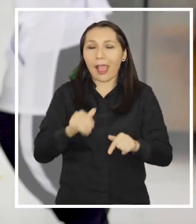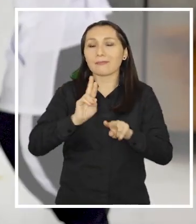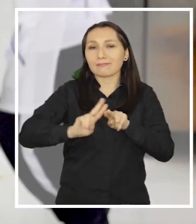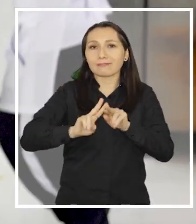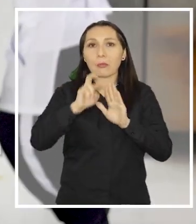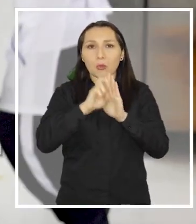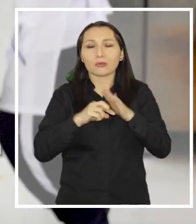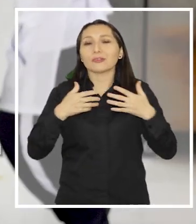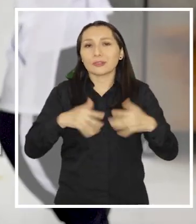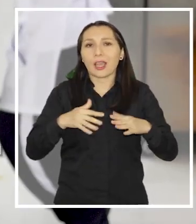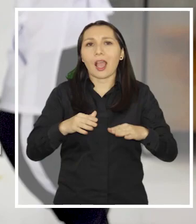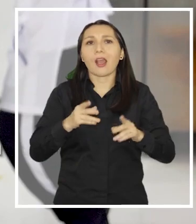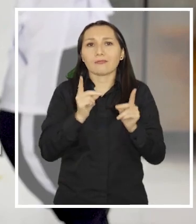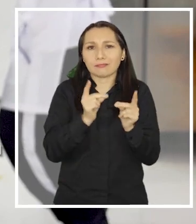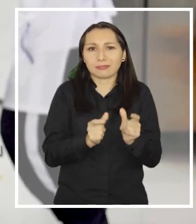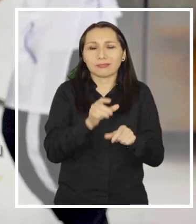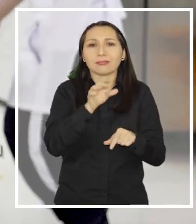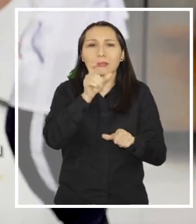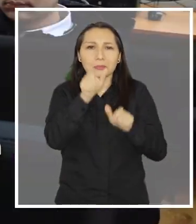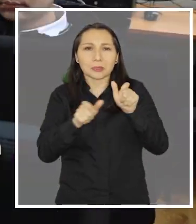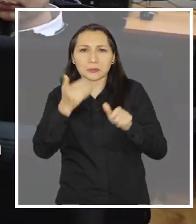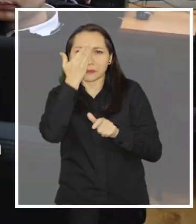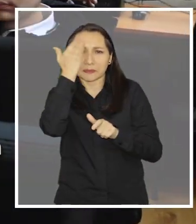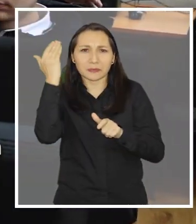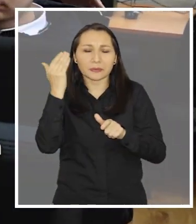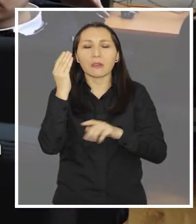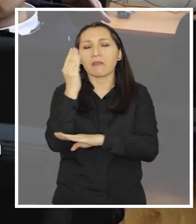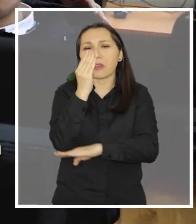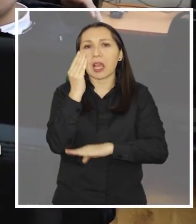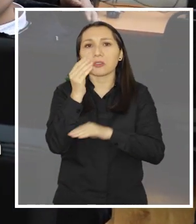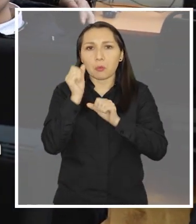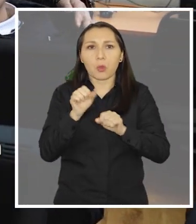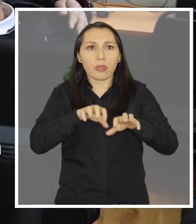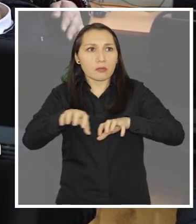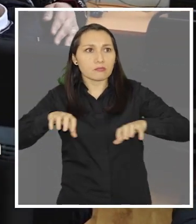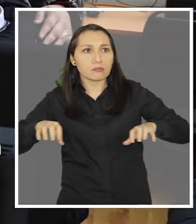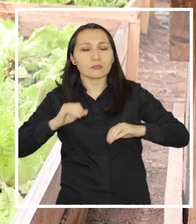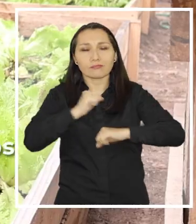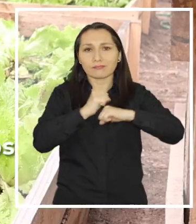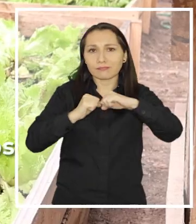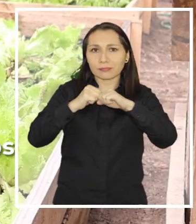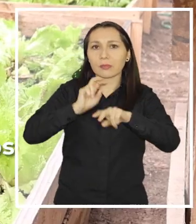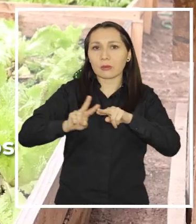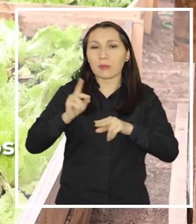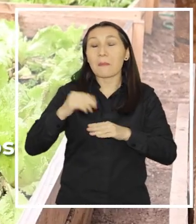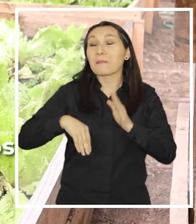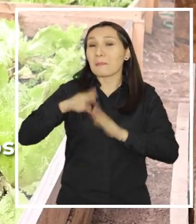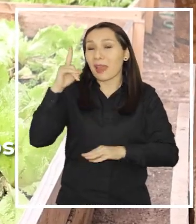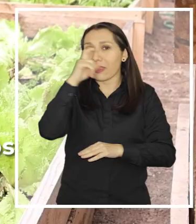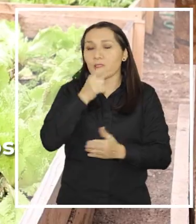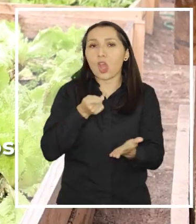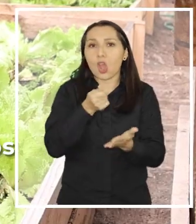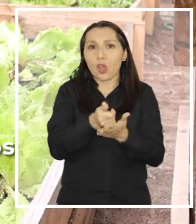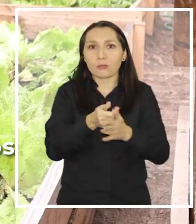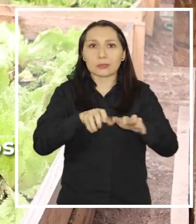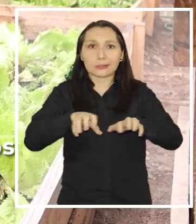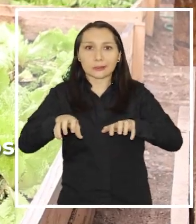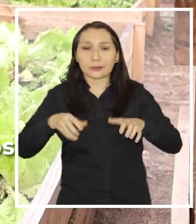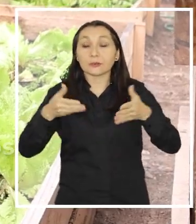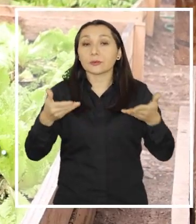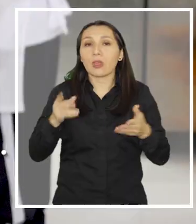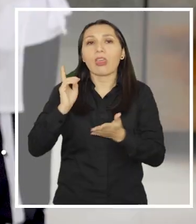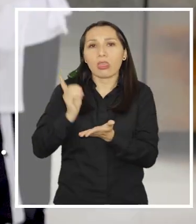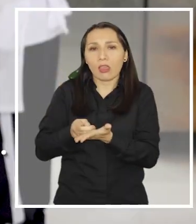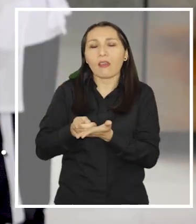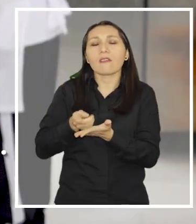adelante este proyecto fue que ya contábamos con los especialistas y con la infraestructura básica para funcionar. Ahora, lo que más se nos complicó fue la compra de los